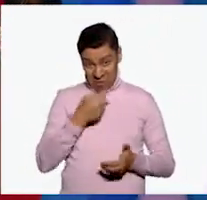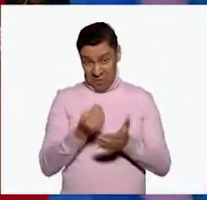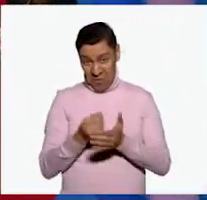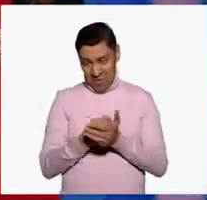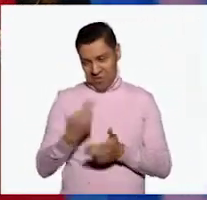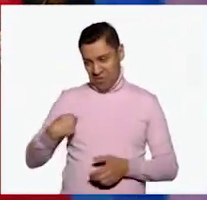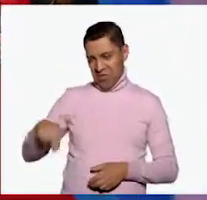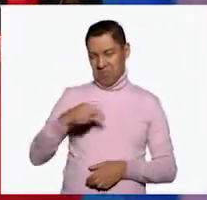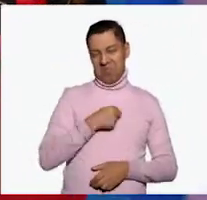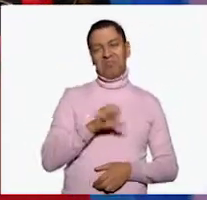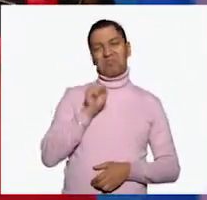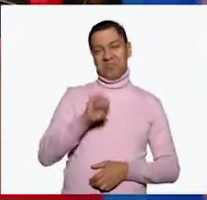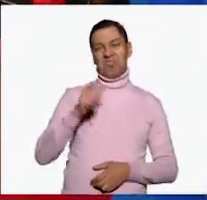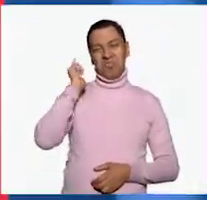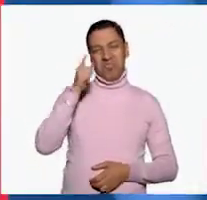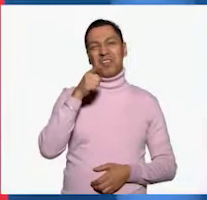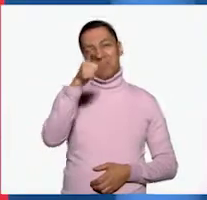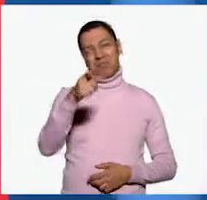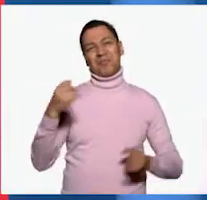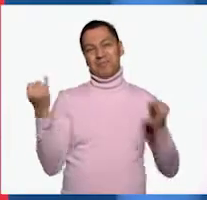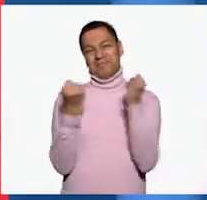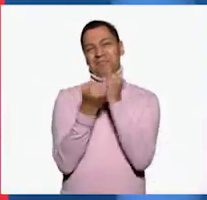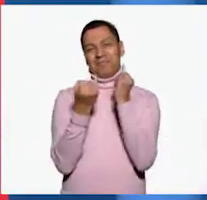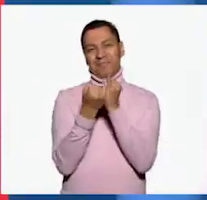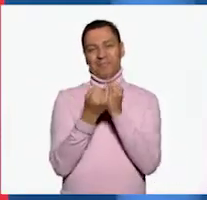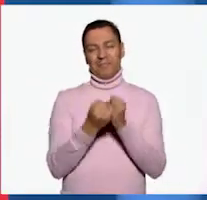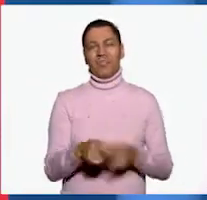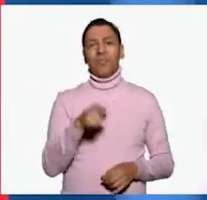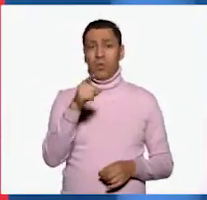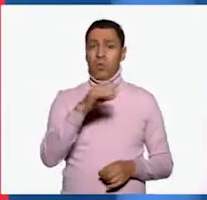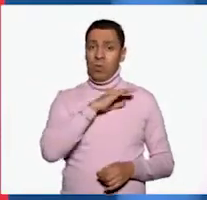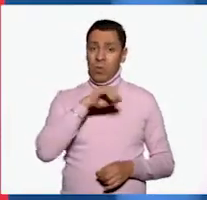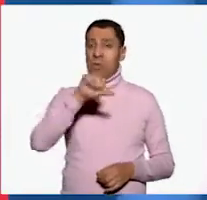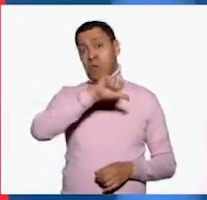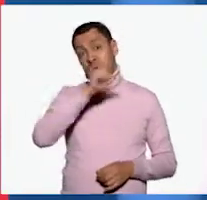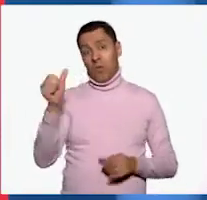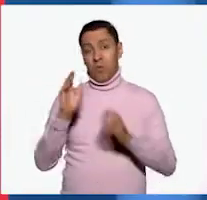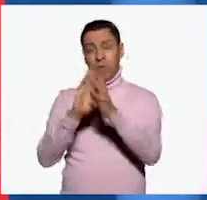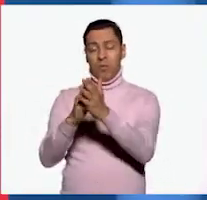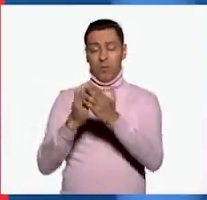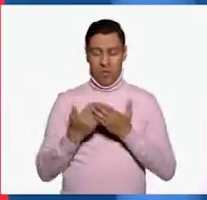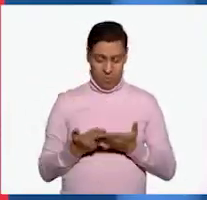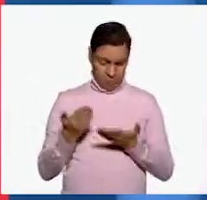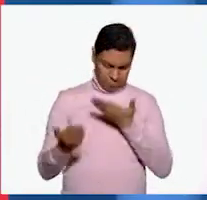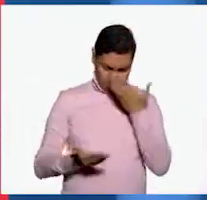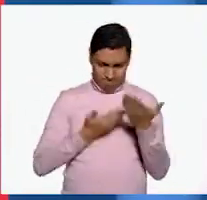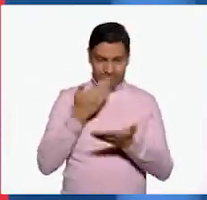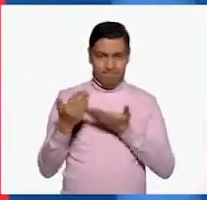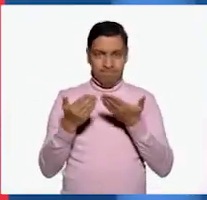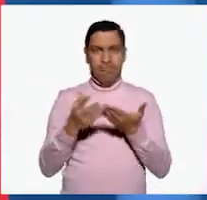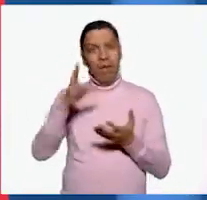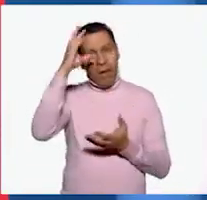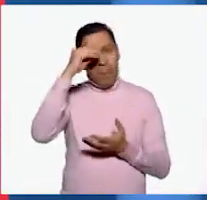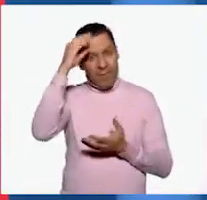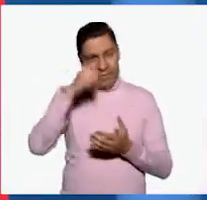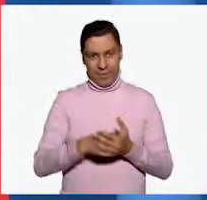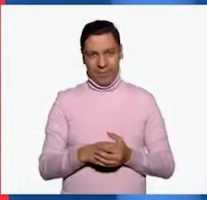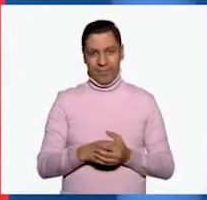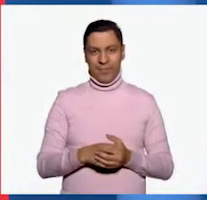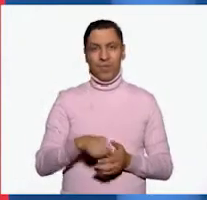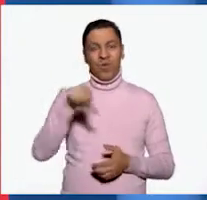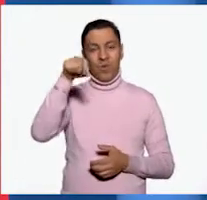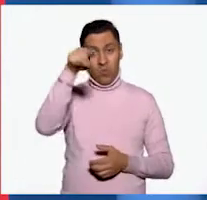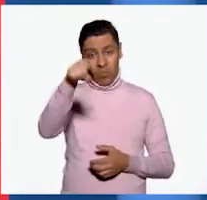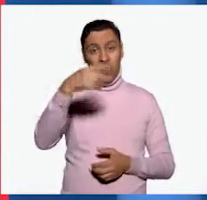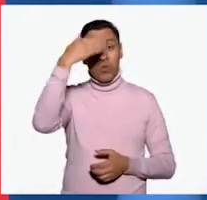y que sigan aprendiendo mucho. Si te es posible, consulta otros libros y comenta el tema de hoy con tu familia. Si tienes la